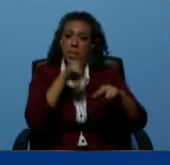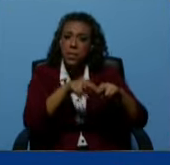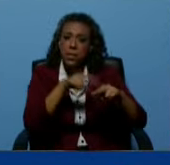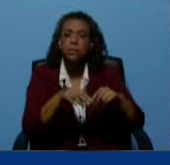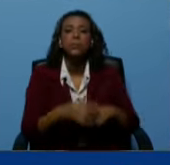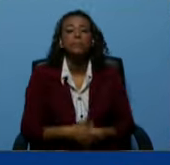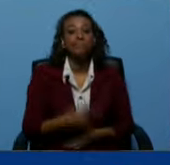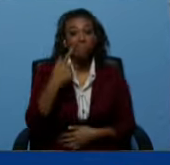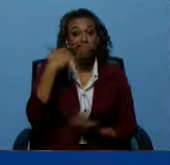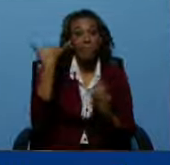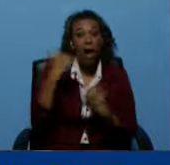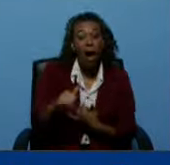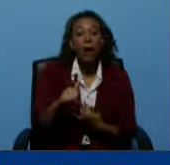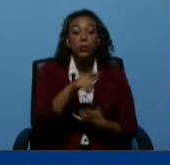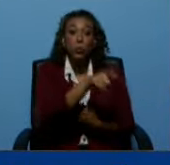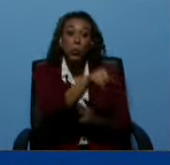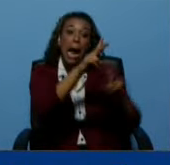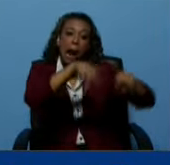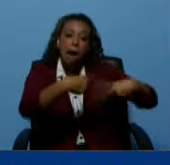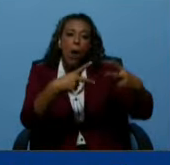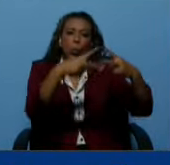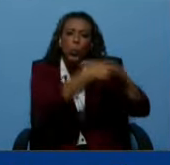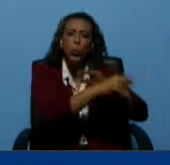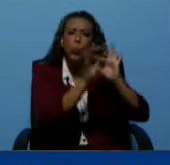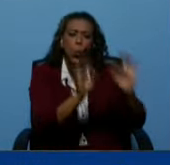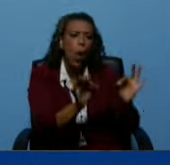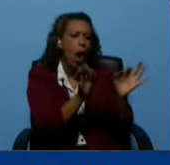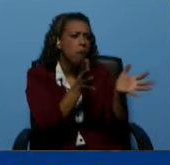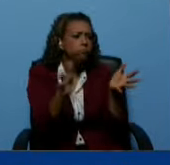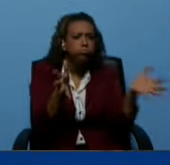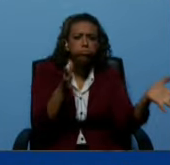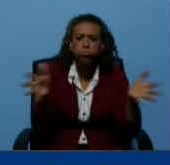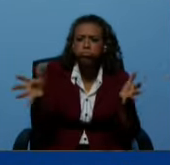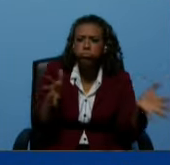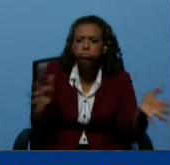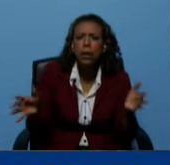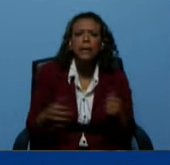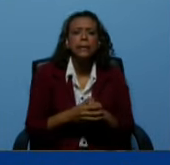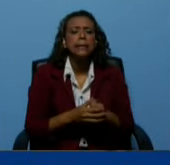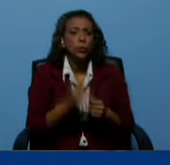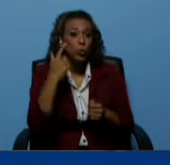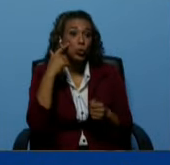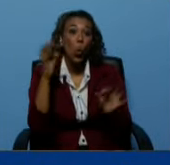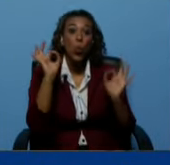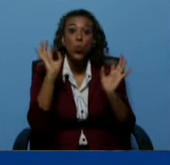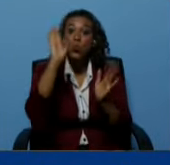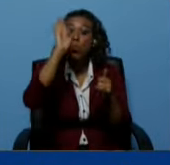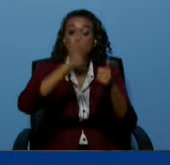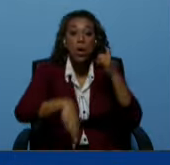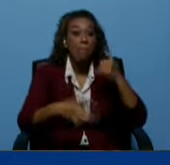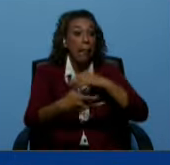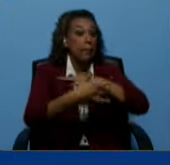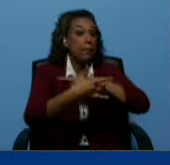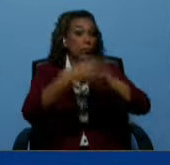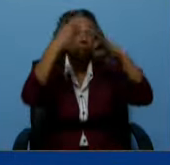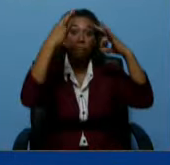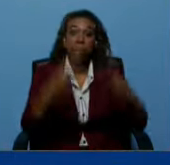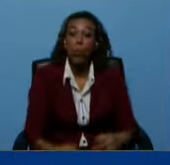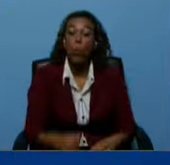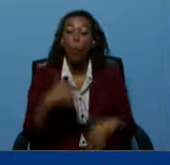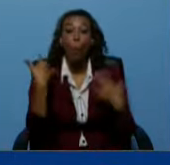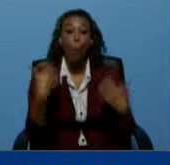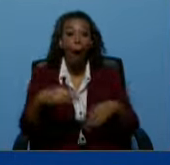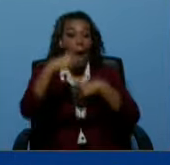Aquí, presidente, se han reinaugurado todos estos centros de última tecnología. Aquí hemos garantizado